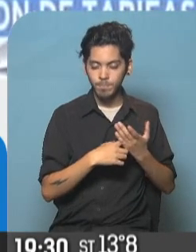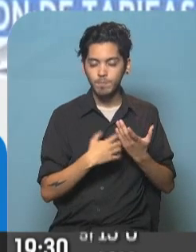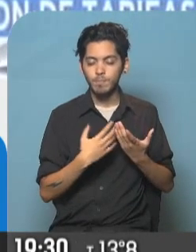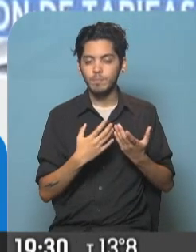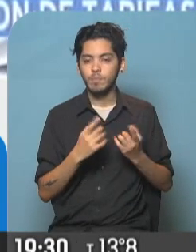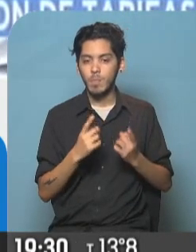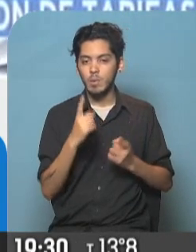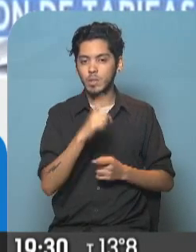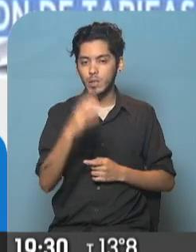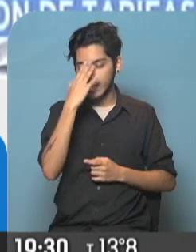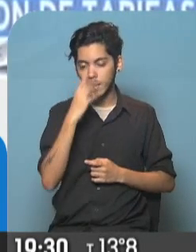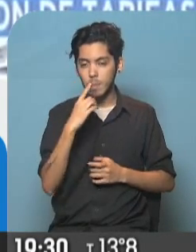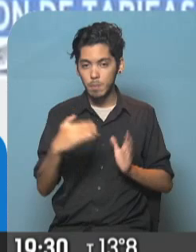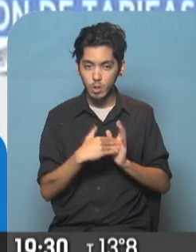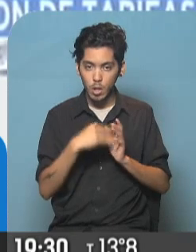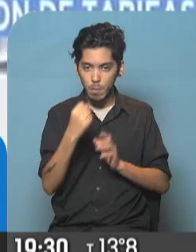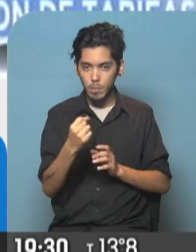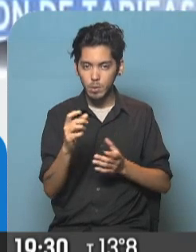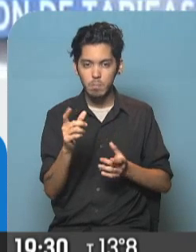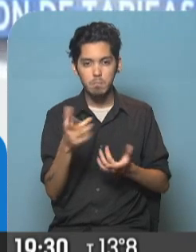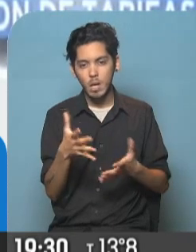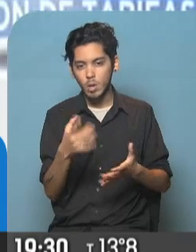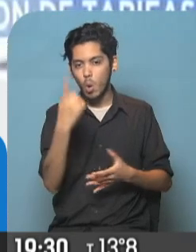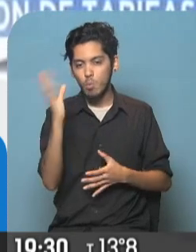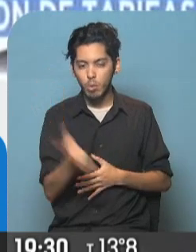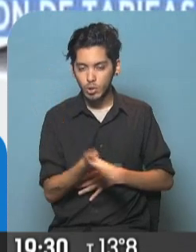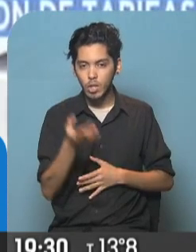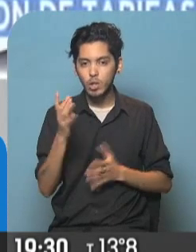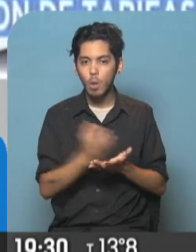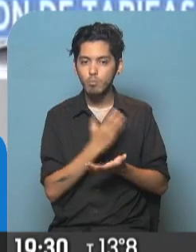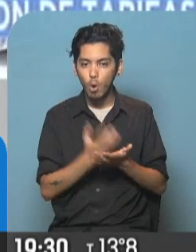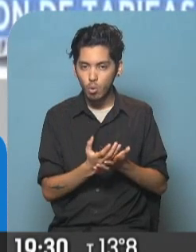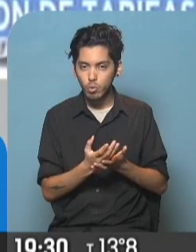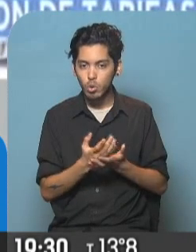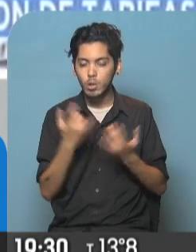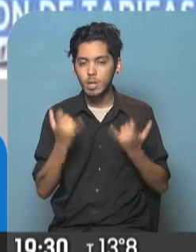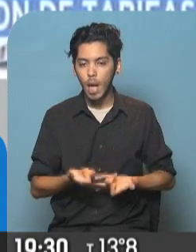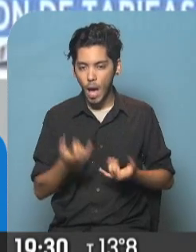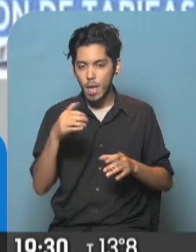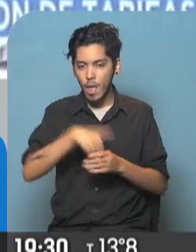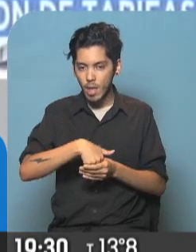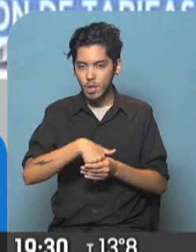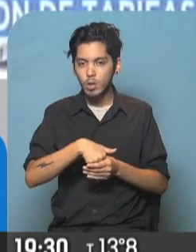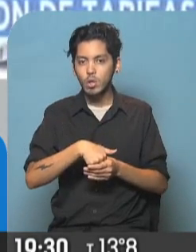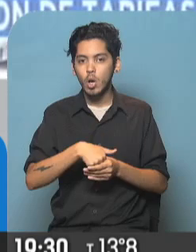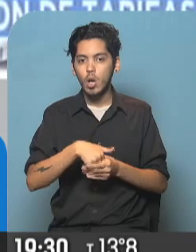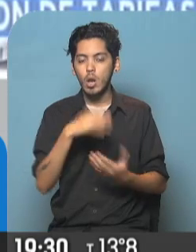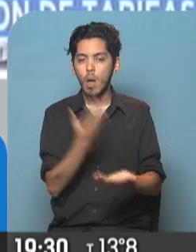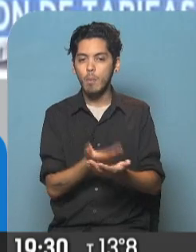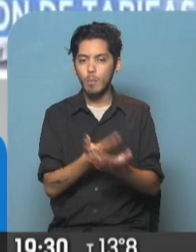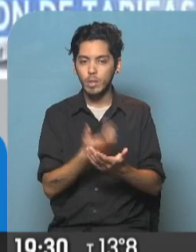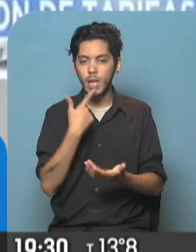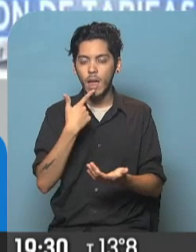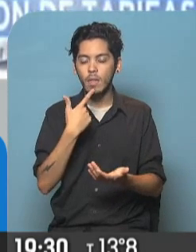115 mil millones de pesos que es aproximadamente 1% del producto además tiene metido en la propuesta de diputados